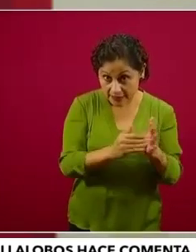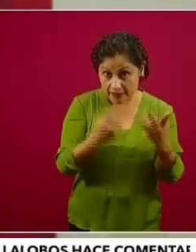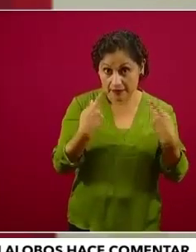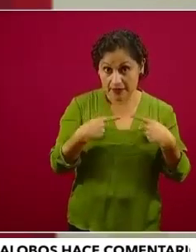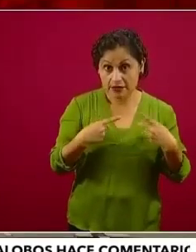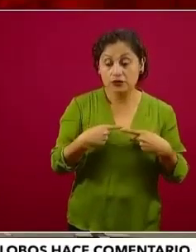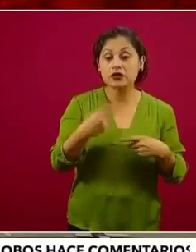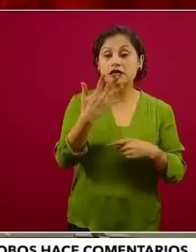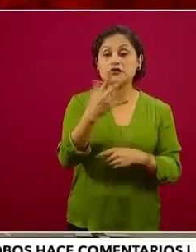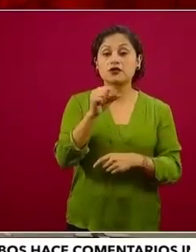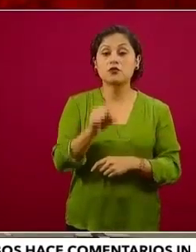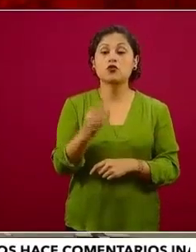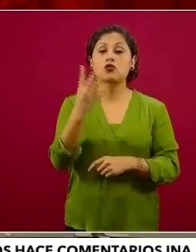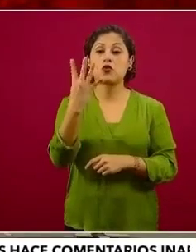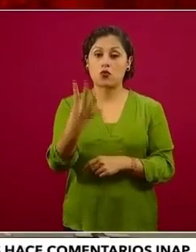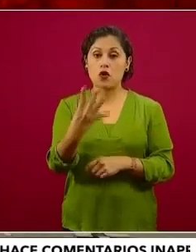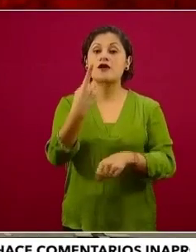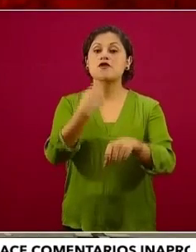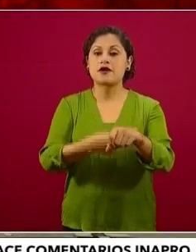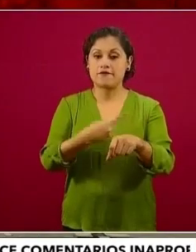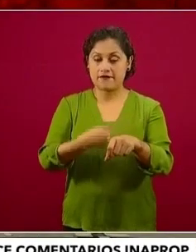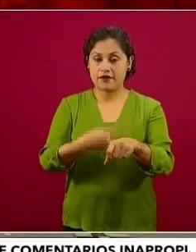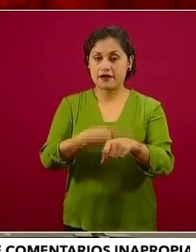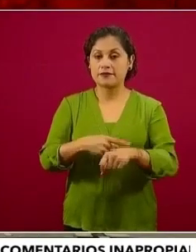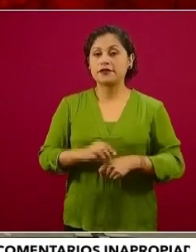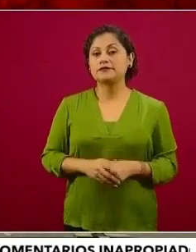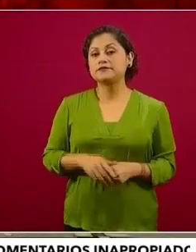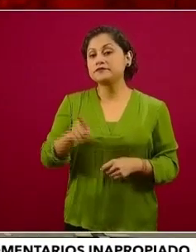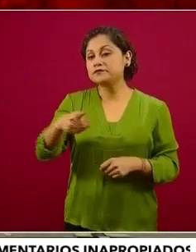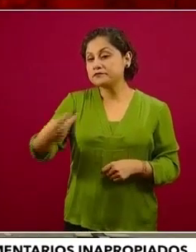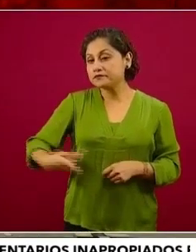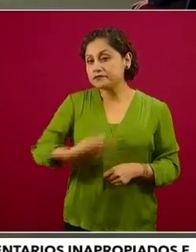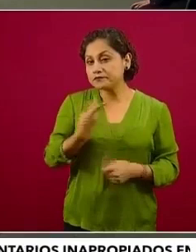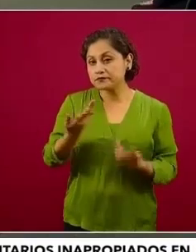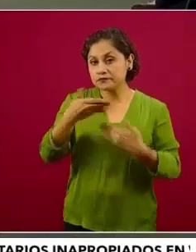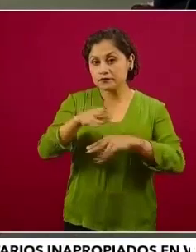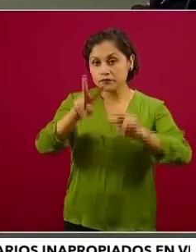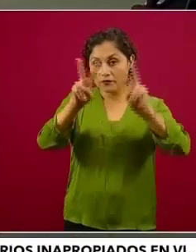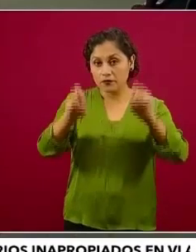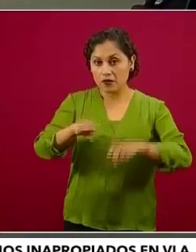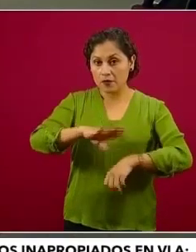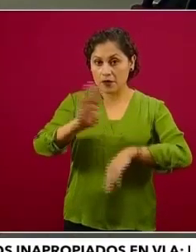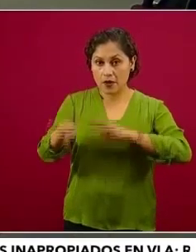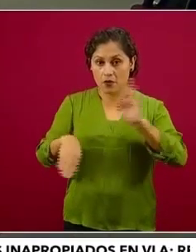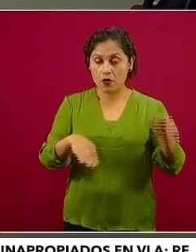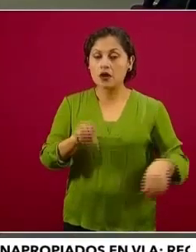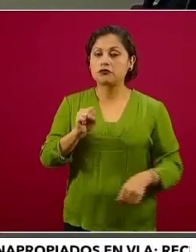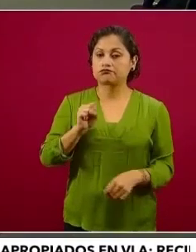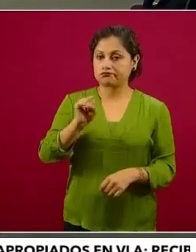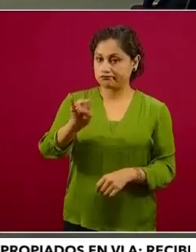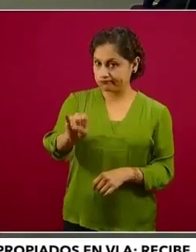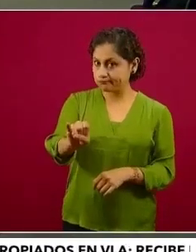días. Sobre la estimación de mortalidad, sí, sigue siendo la que hemos proyectado. Ahorita, como pudieron ver,